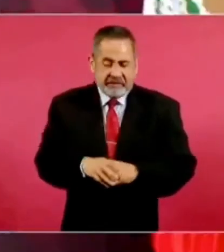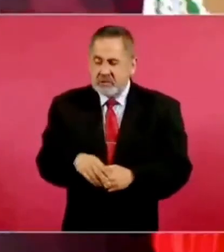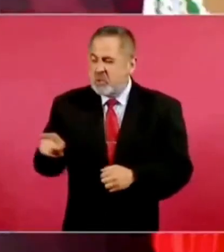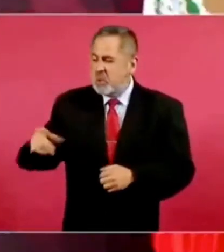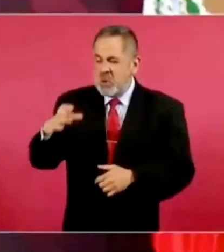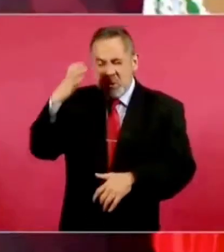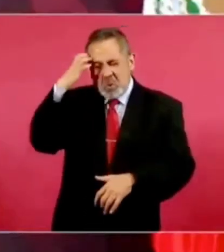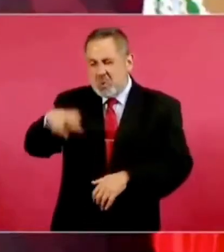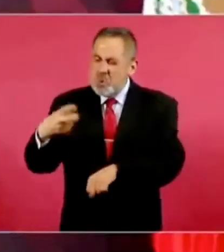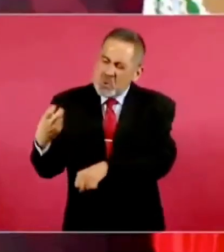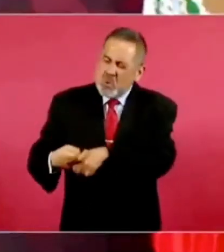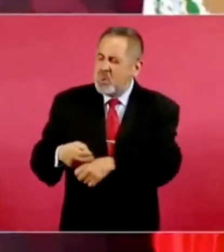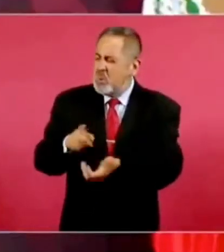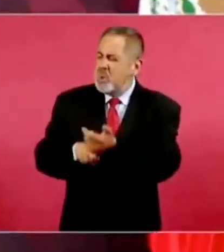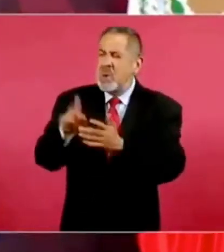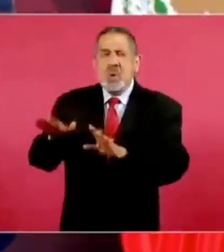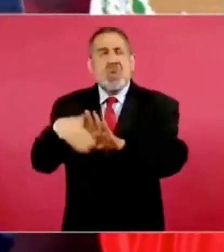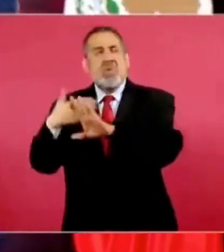tirano de tu tierra,